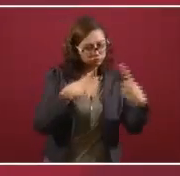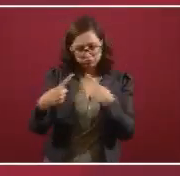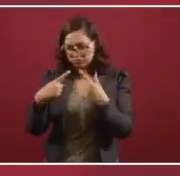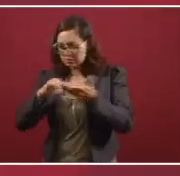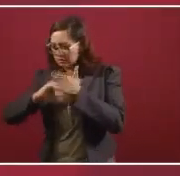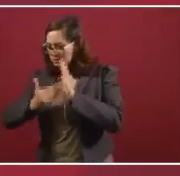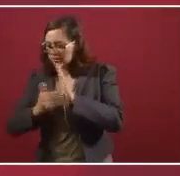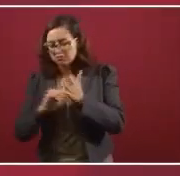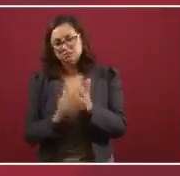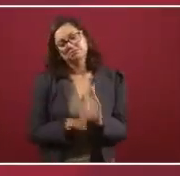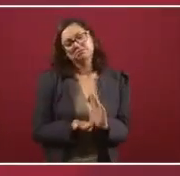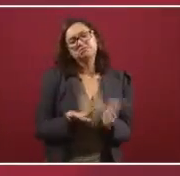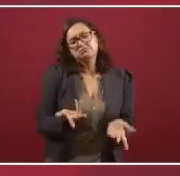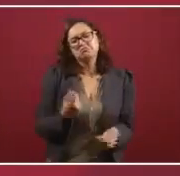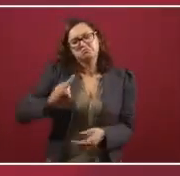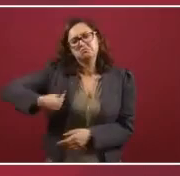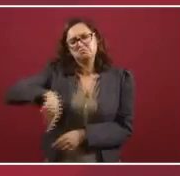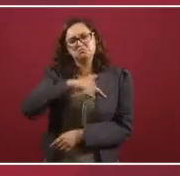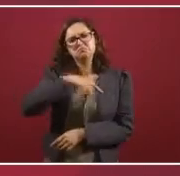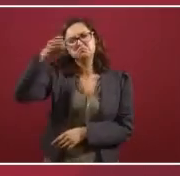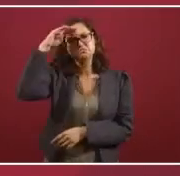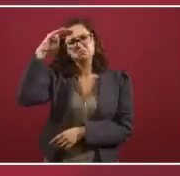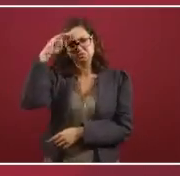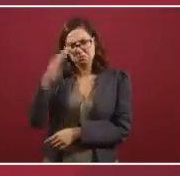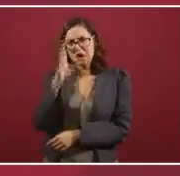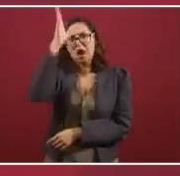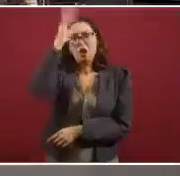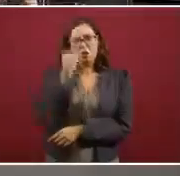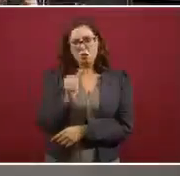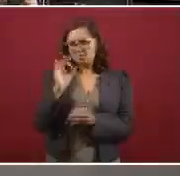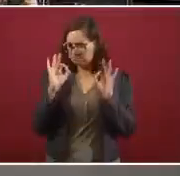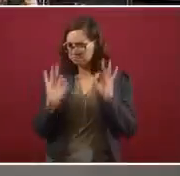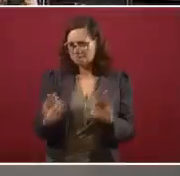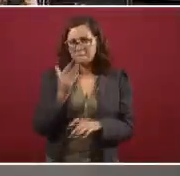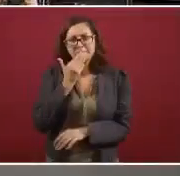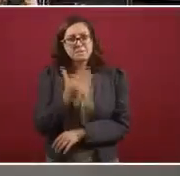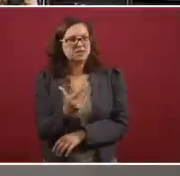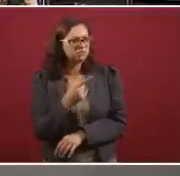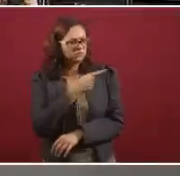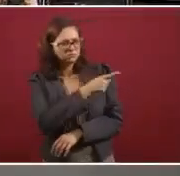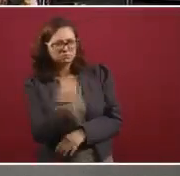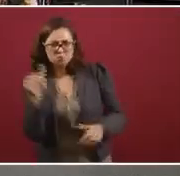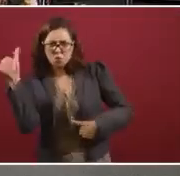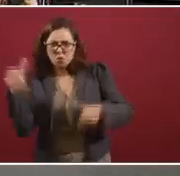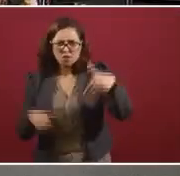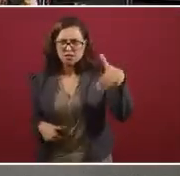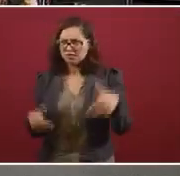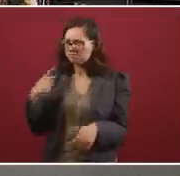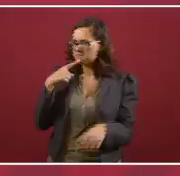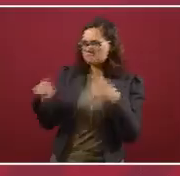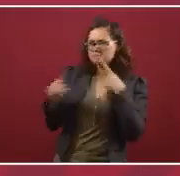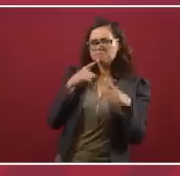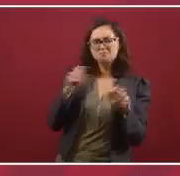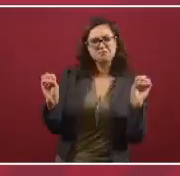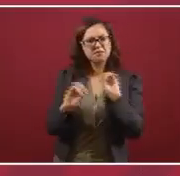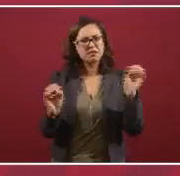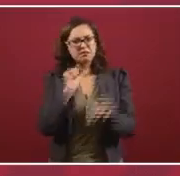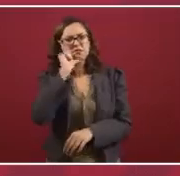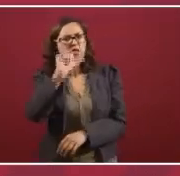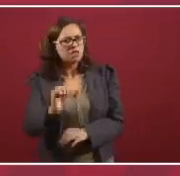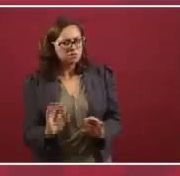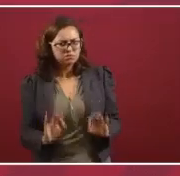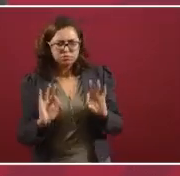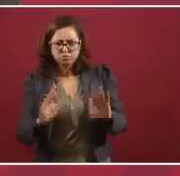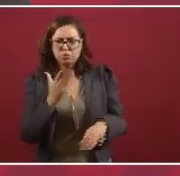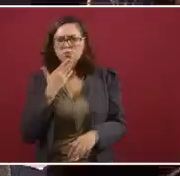no hay ninguna reclamación en lo absoluto, hay una solución integral del tema. Y sobre